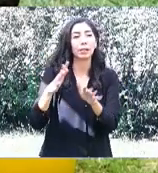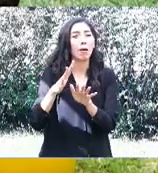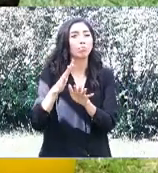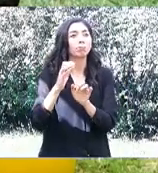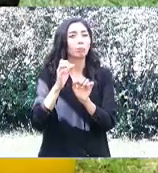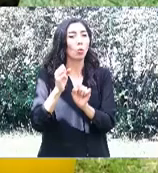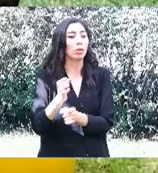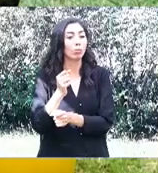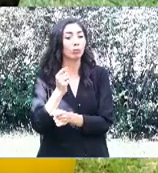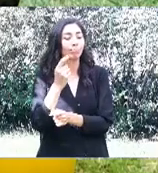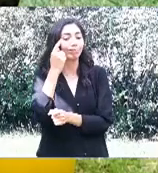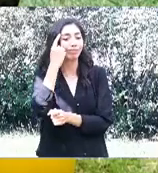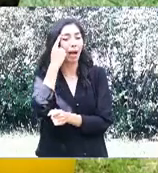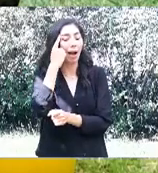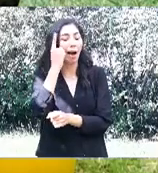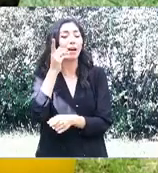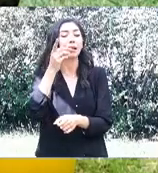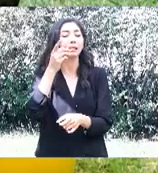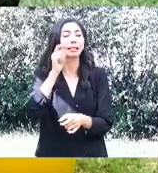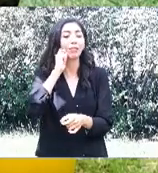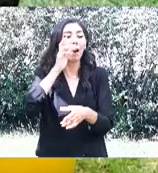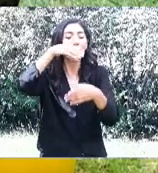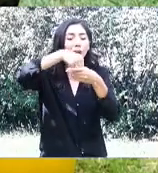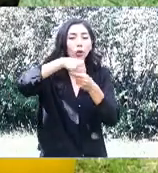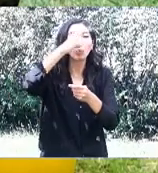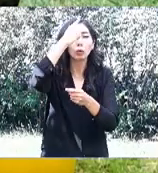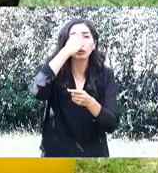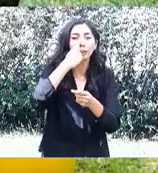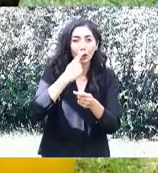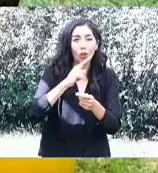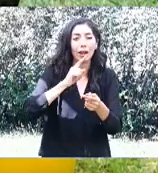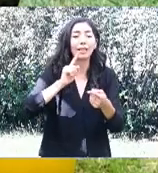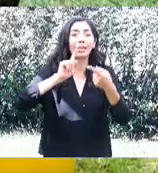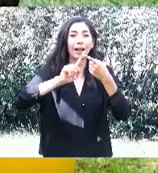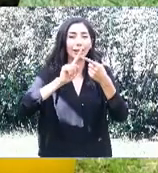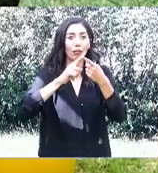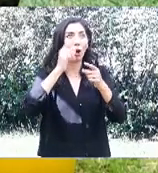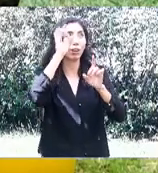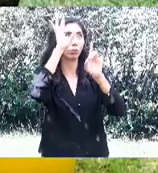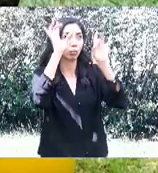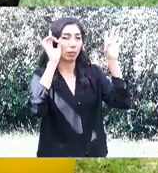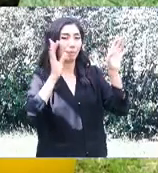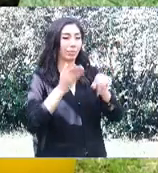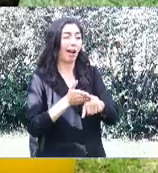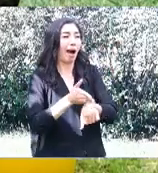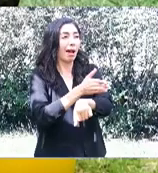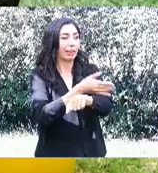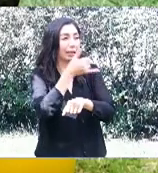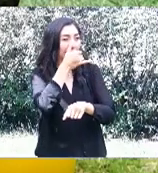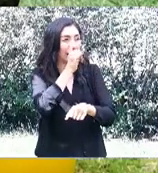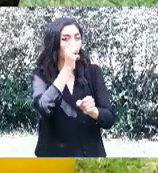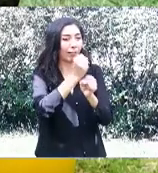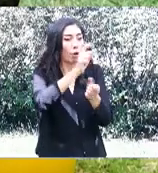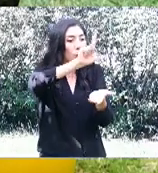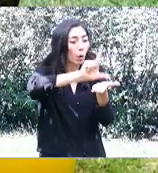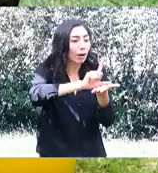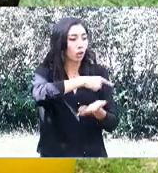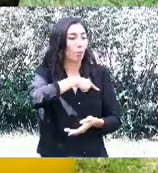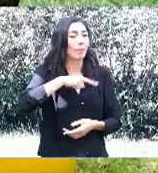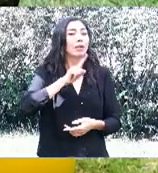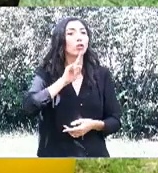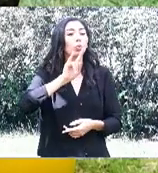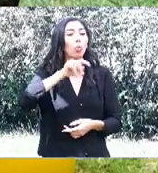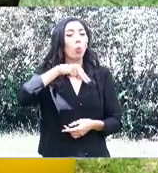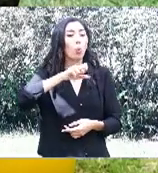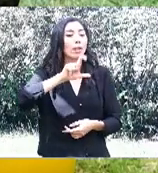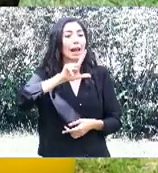hablando desde el museo interactivo de la astronomía túnel universo fue la exhibición en la cual nosotros estuvimos trabajando por mucho tiempo tuve la suerte de poder formar parte del